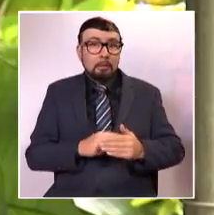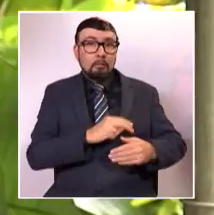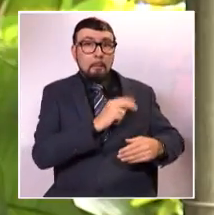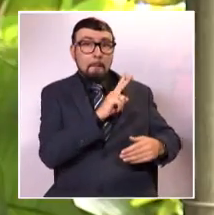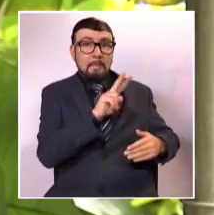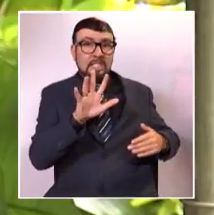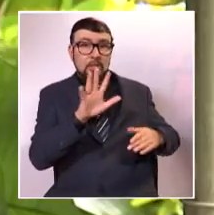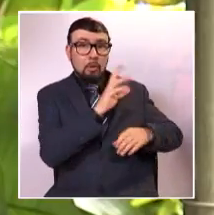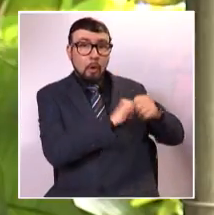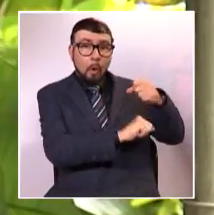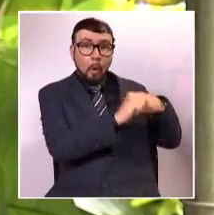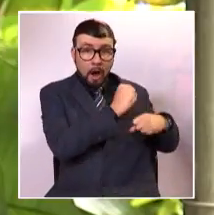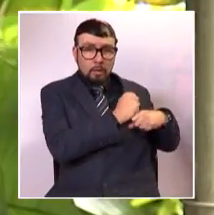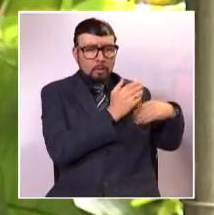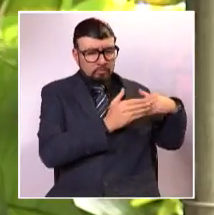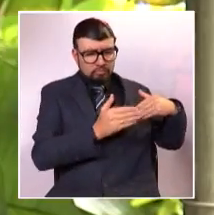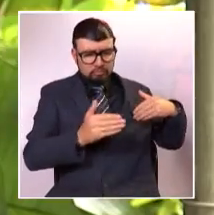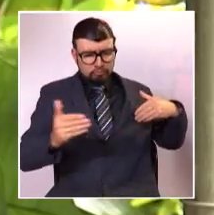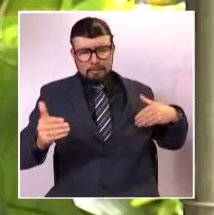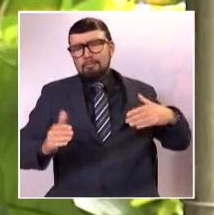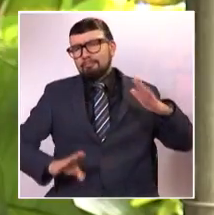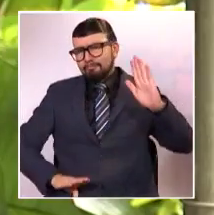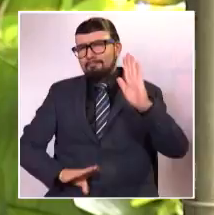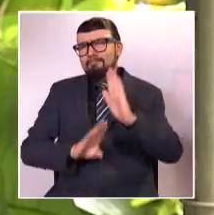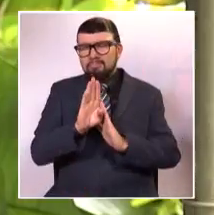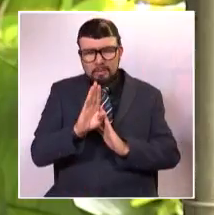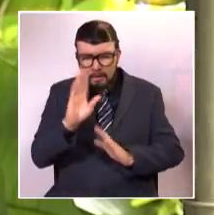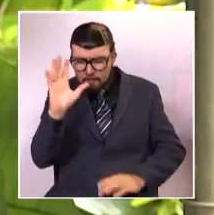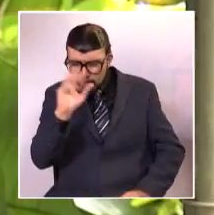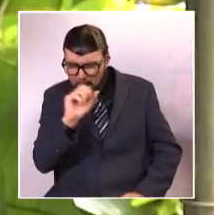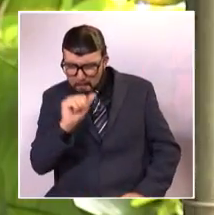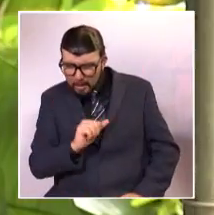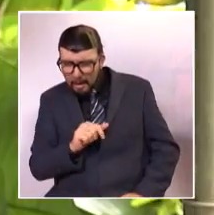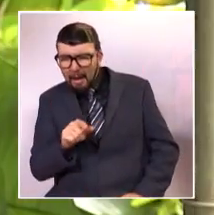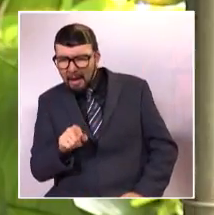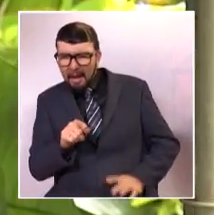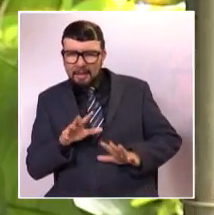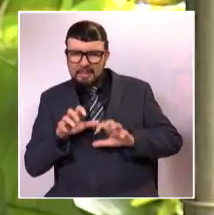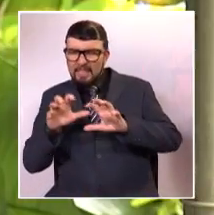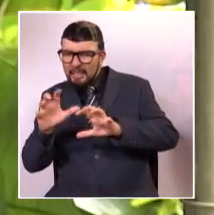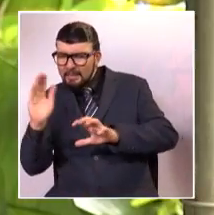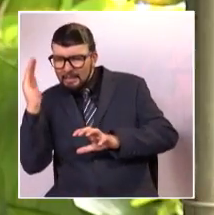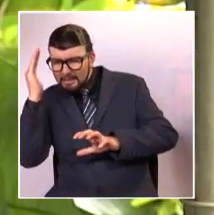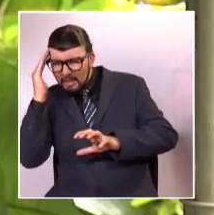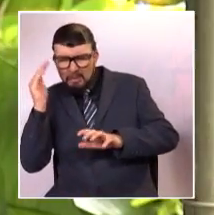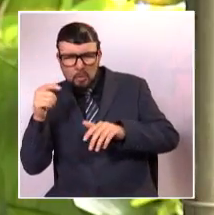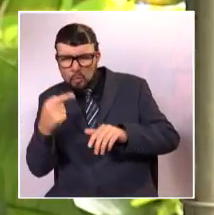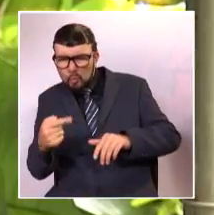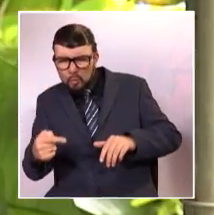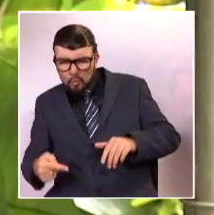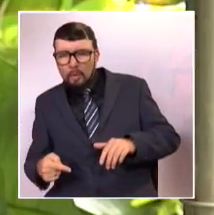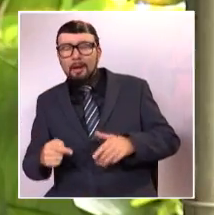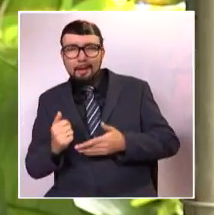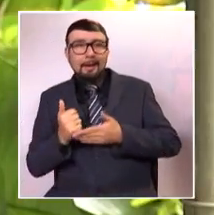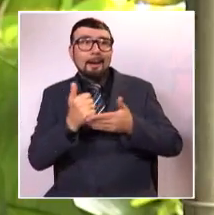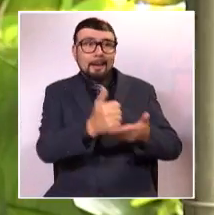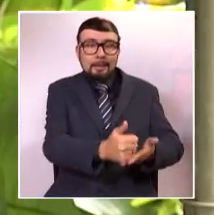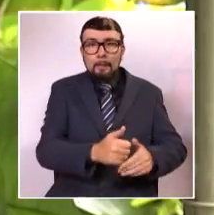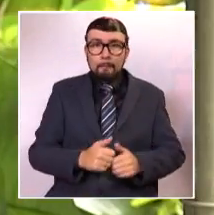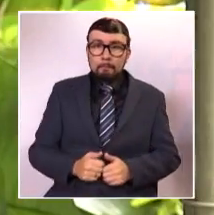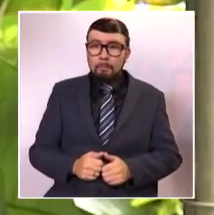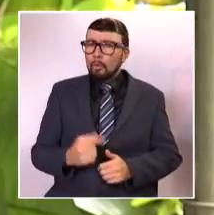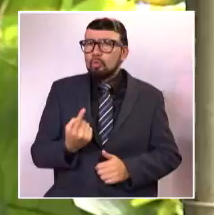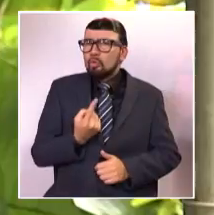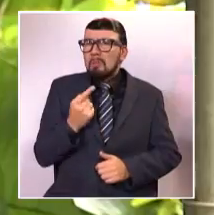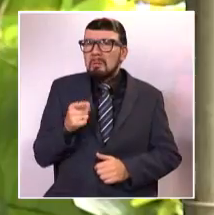años para clasificar adecuadamente las neoplasias y poderlas tratar adecuadamente. La patología no solamente tiene que ver con tumores,